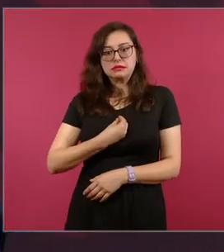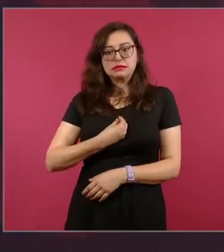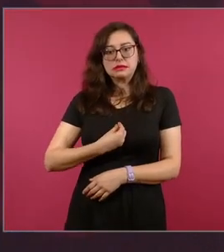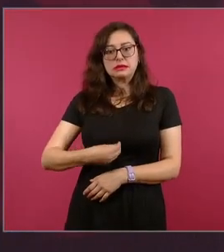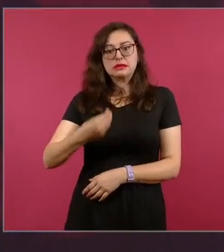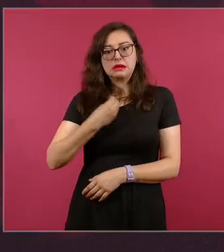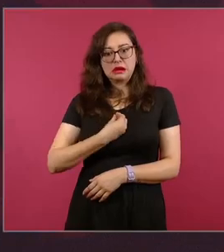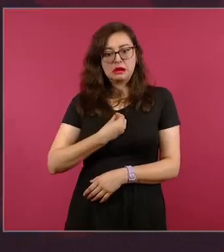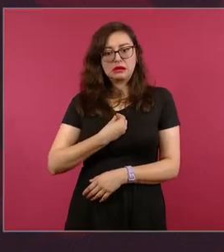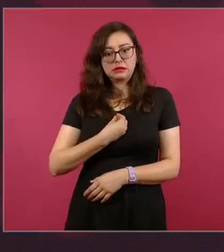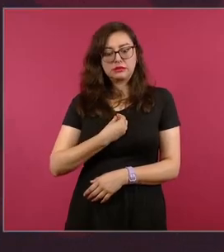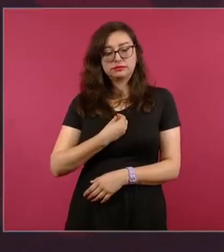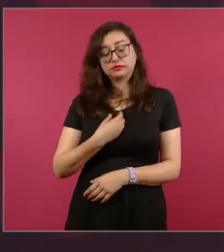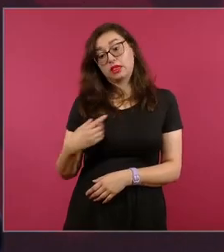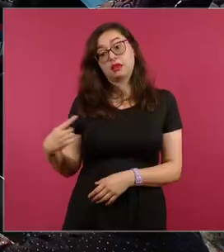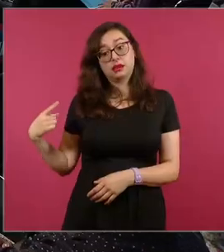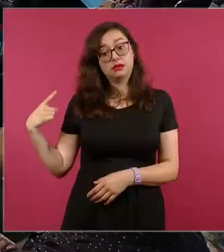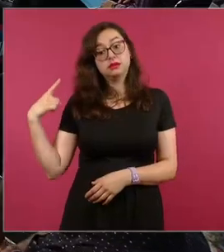Tepic